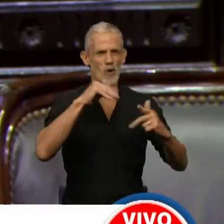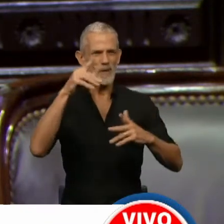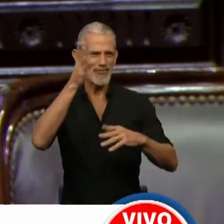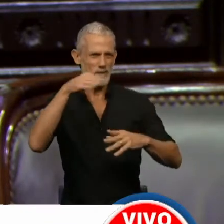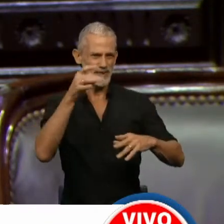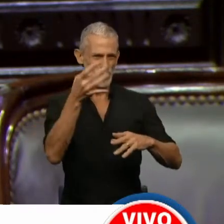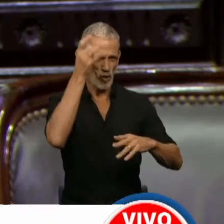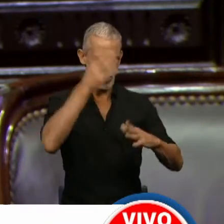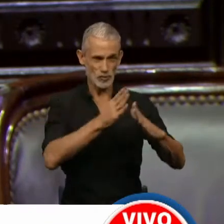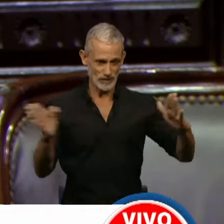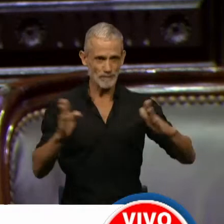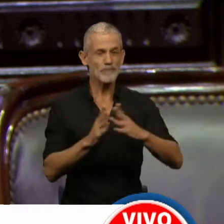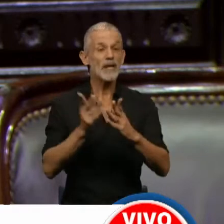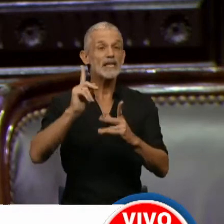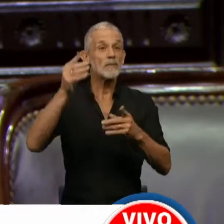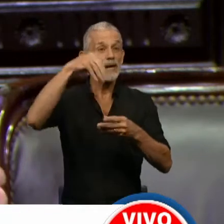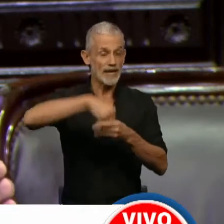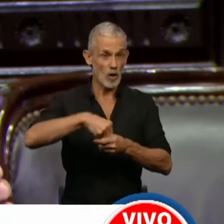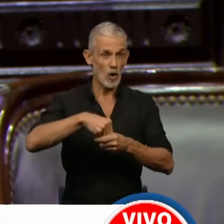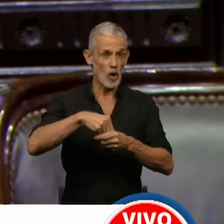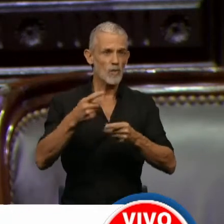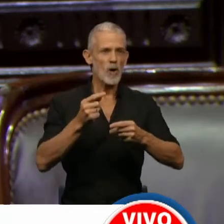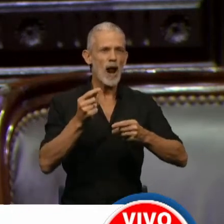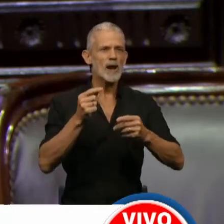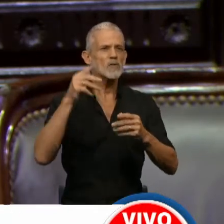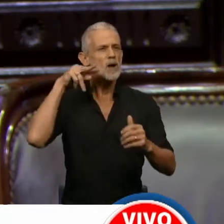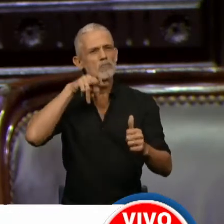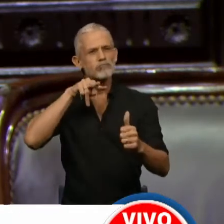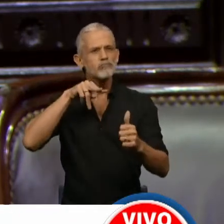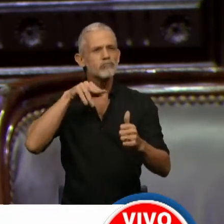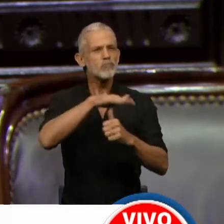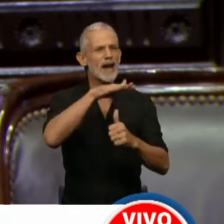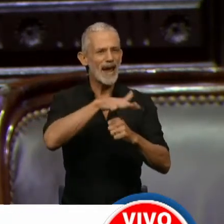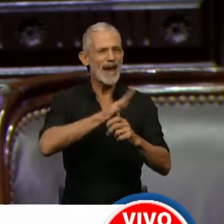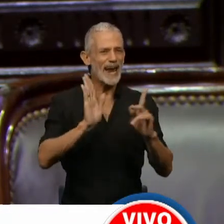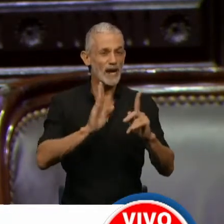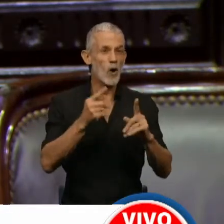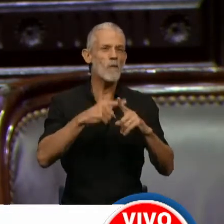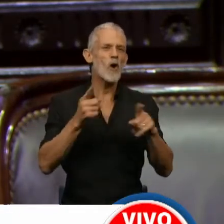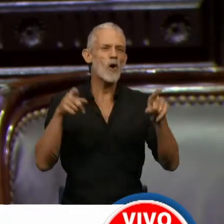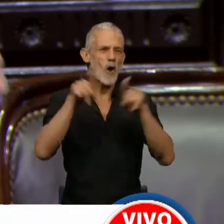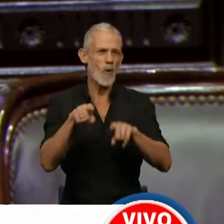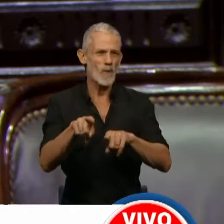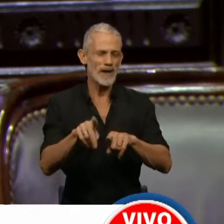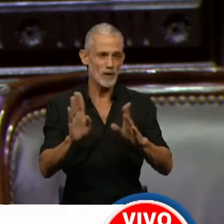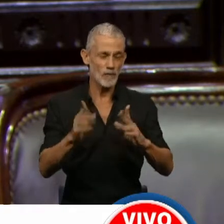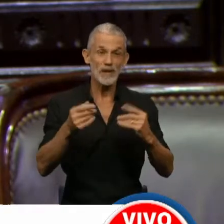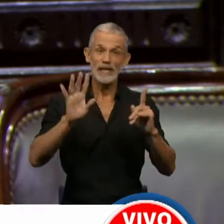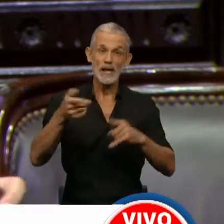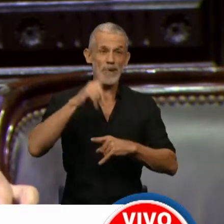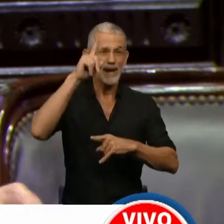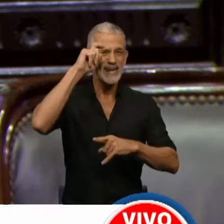Segundo, incorporar la perspectiva de género a través de la deducción por concubino. Creo que es un adelanto muy importante. Las guardias de